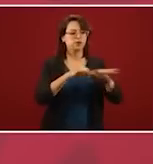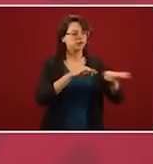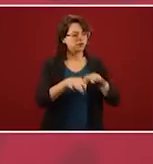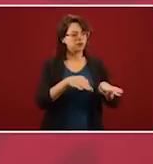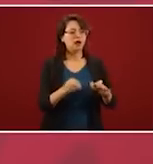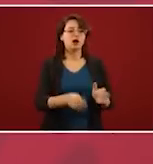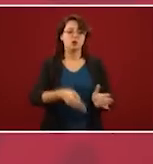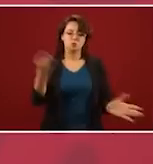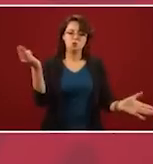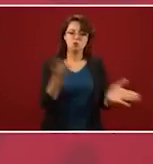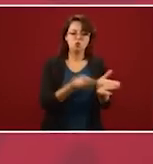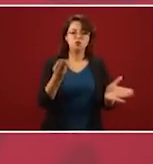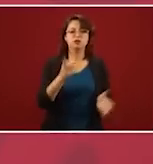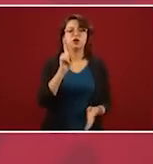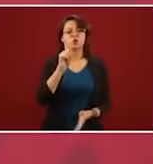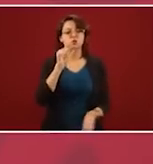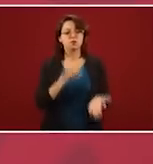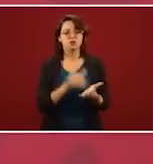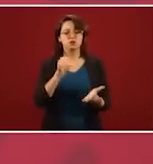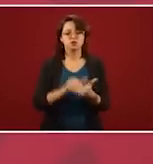resarcitoria de casi $1 millón,